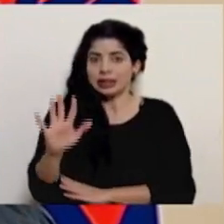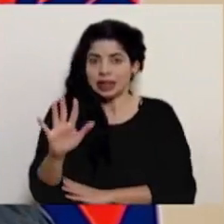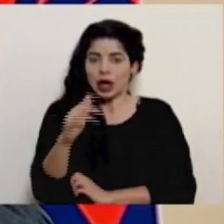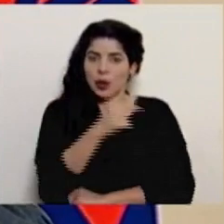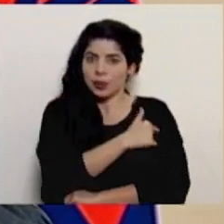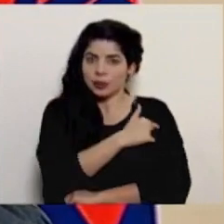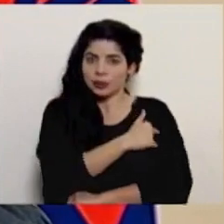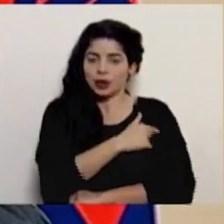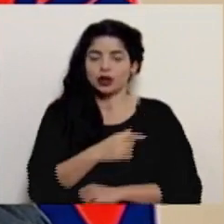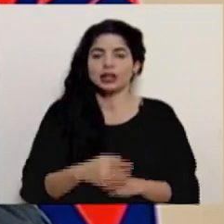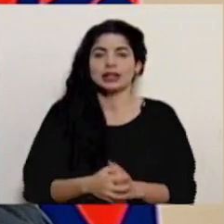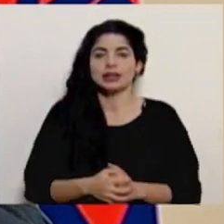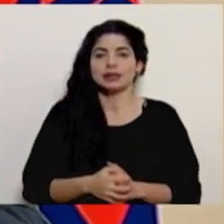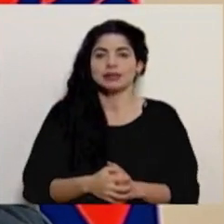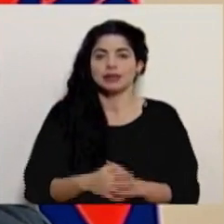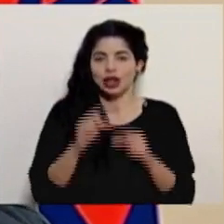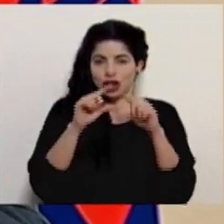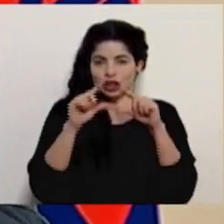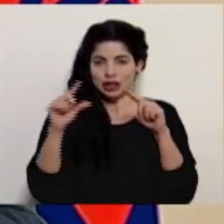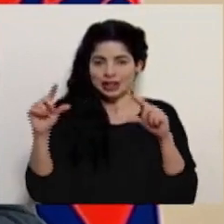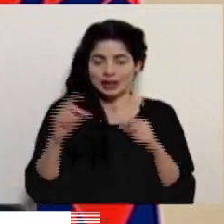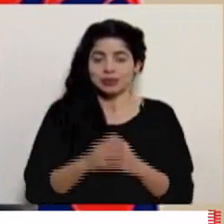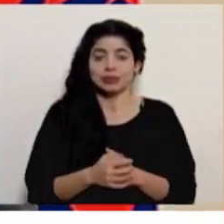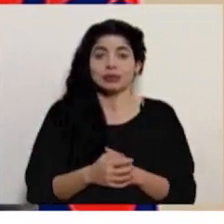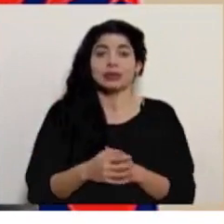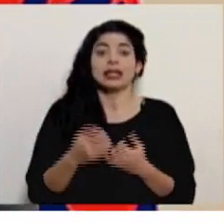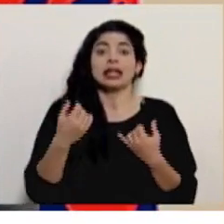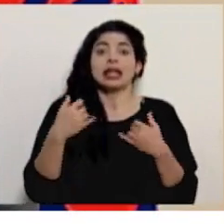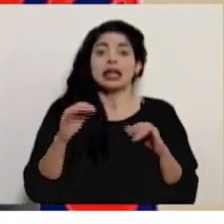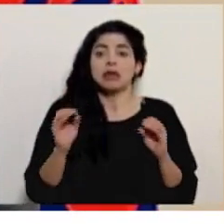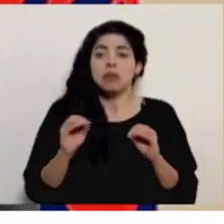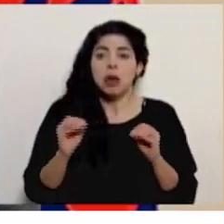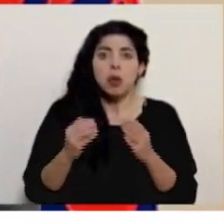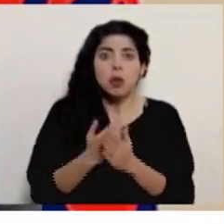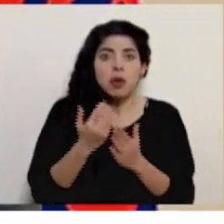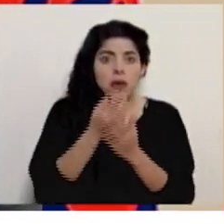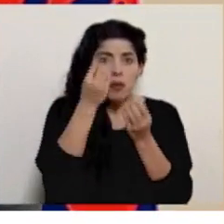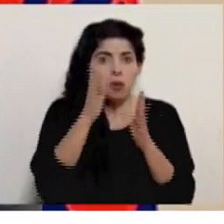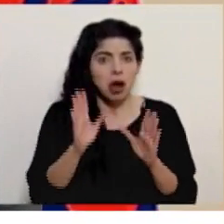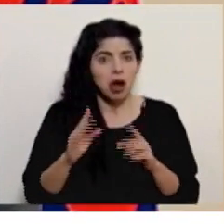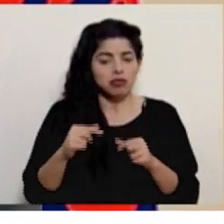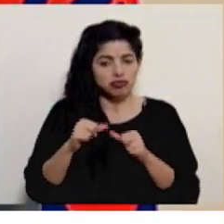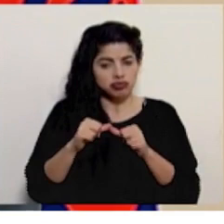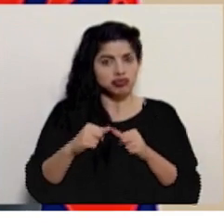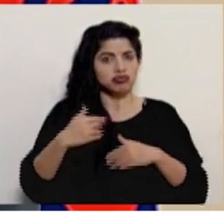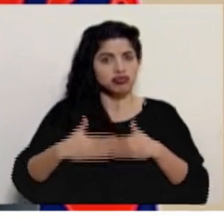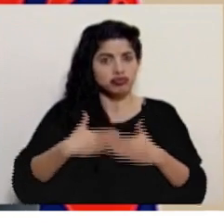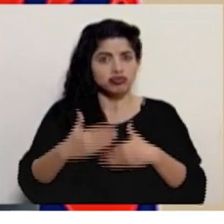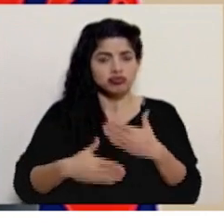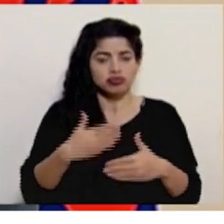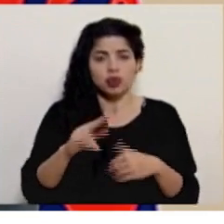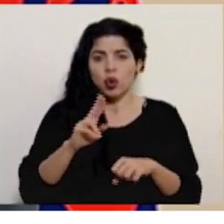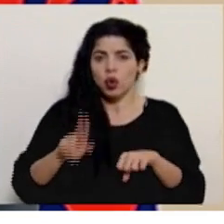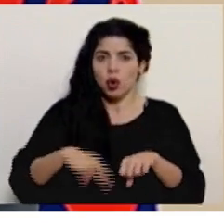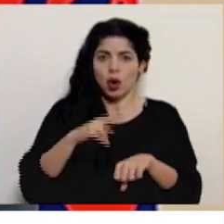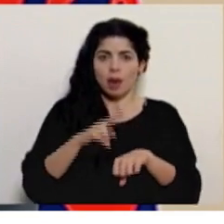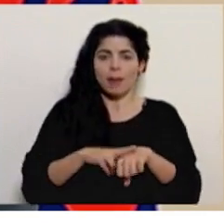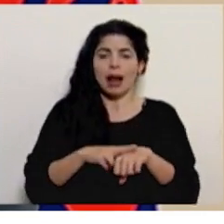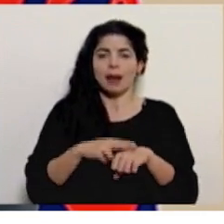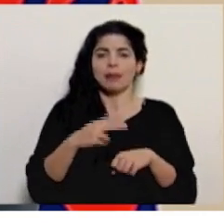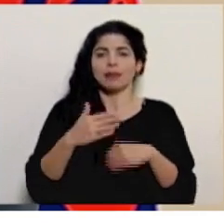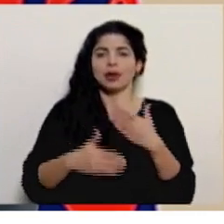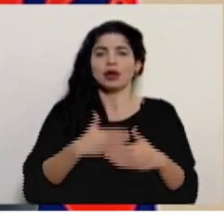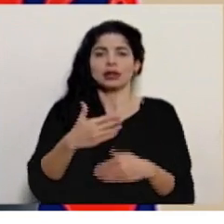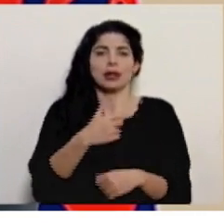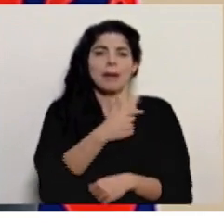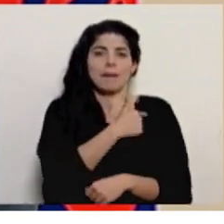472.875 dosis, y nos mantenemos sin mayores novedades, transcurriendo normalmente el proceso